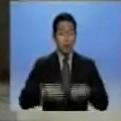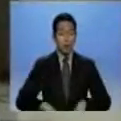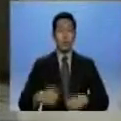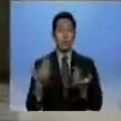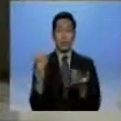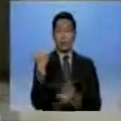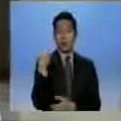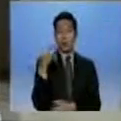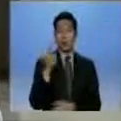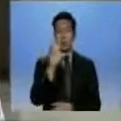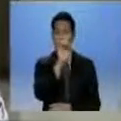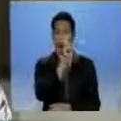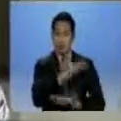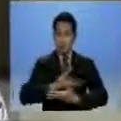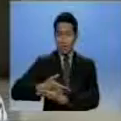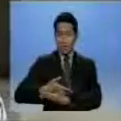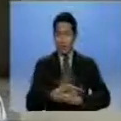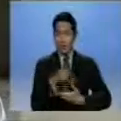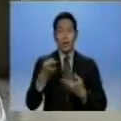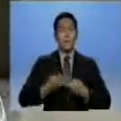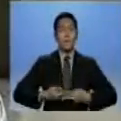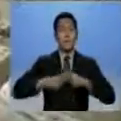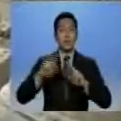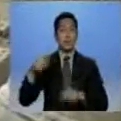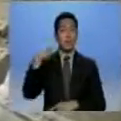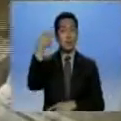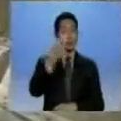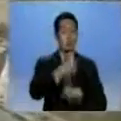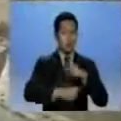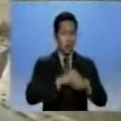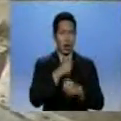estaría funcionando a inicios del próximo año.